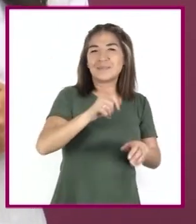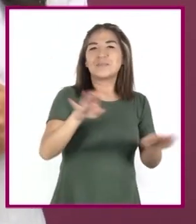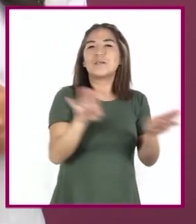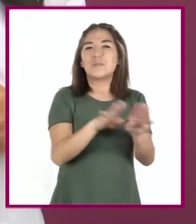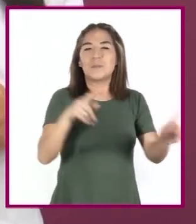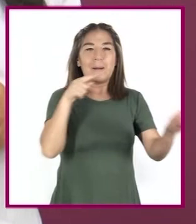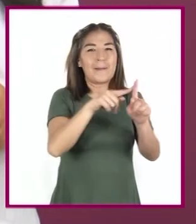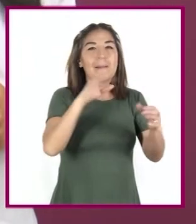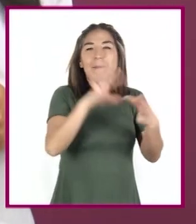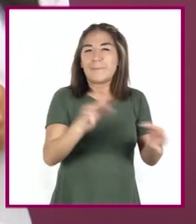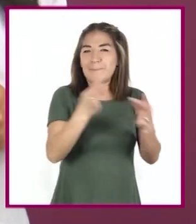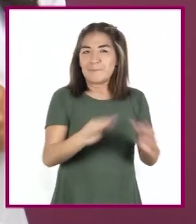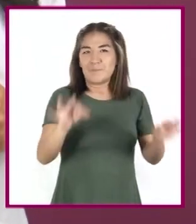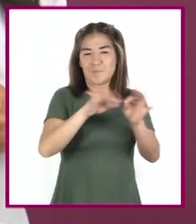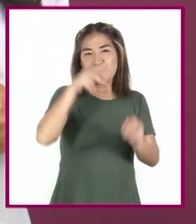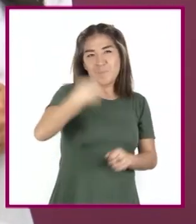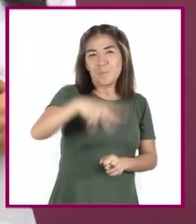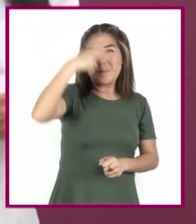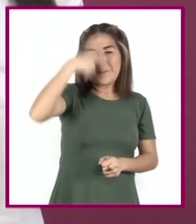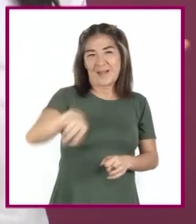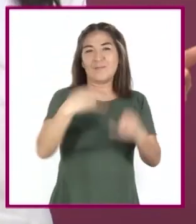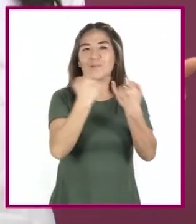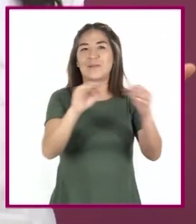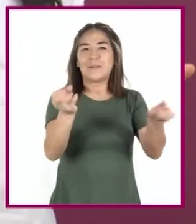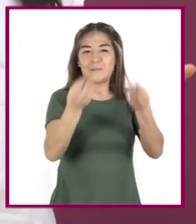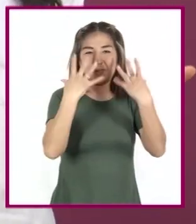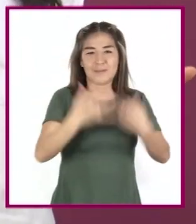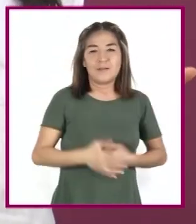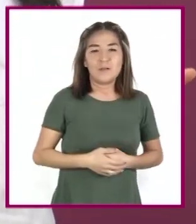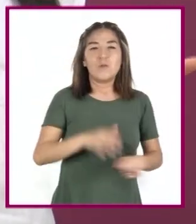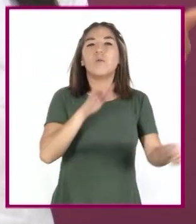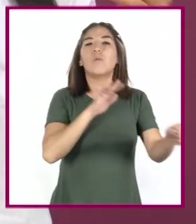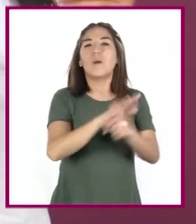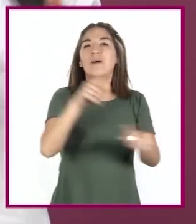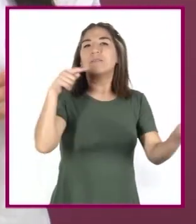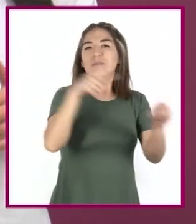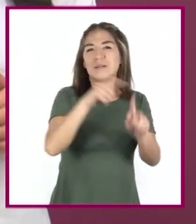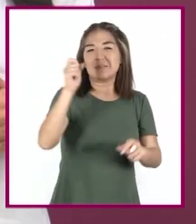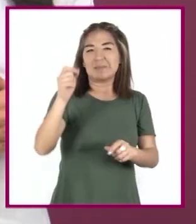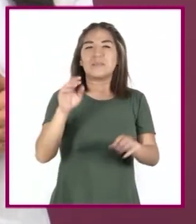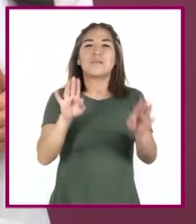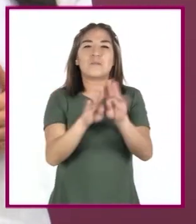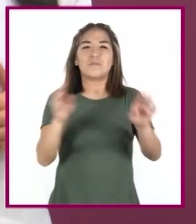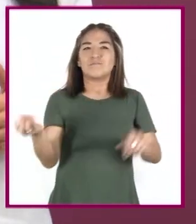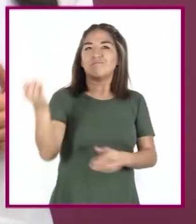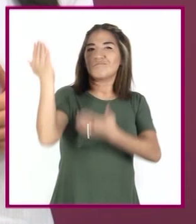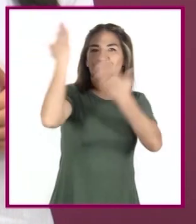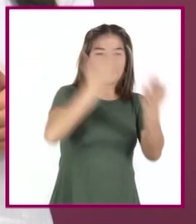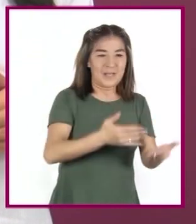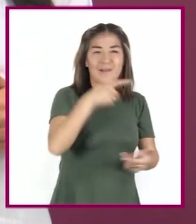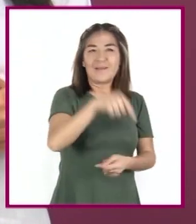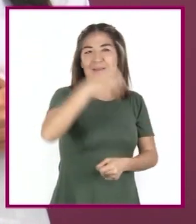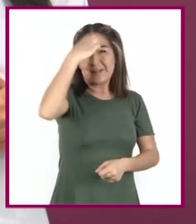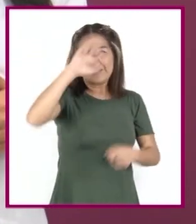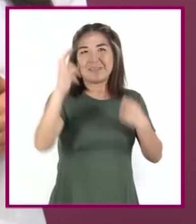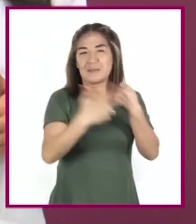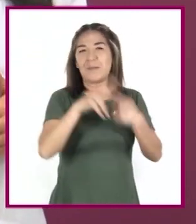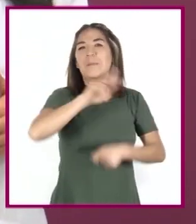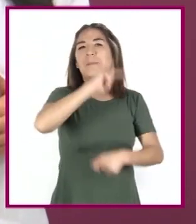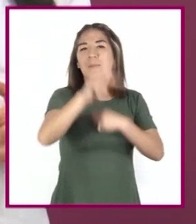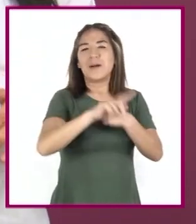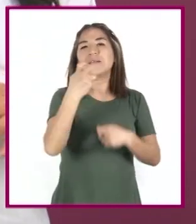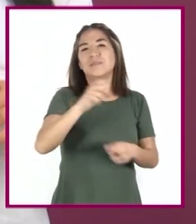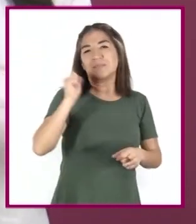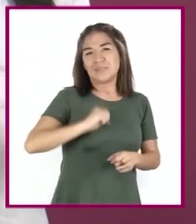primeras décadas del México independiente, las intervenciones extranjeras y los cambios de la segunda mitad del siglo